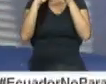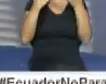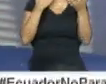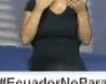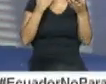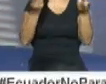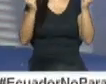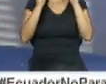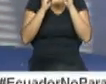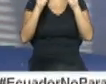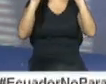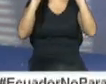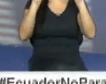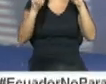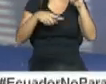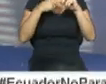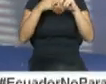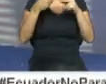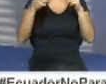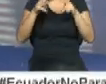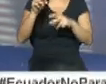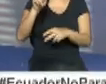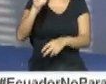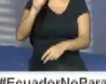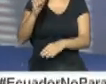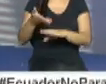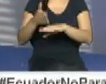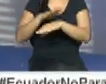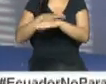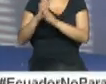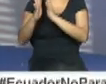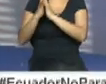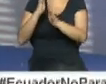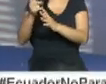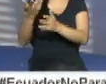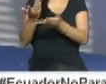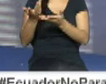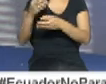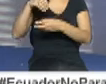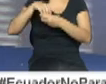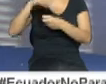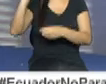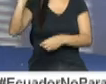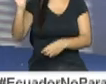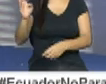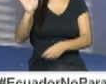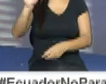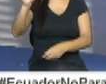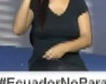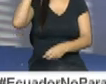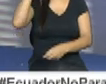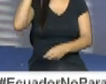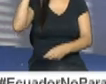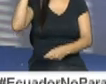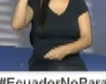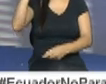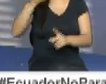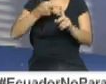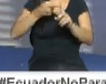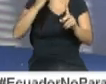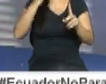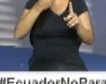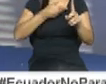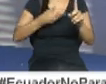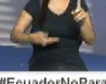en las últimas horas, Mario, quisiera su punto de vista respecto a lo que ha sucedido en Brasil con este golpe de Estado en contra de la